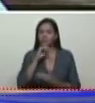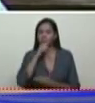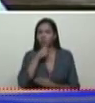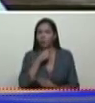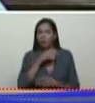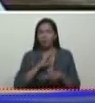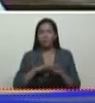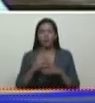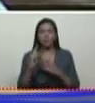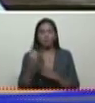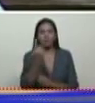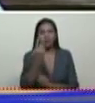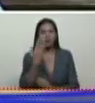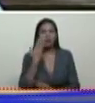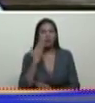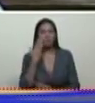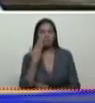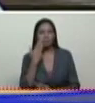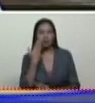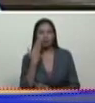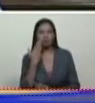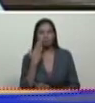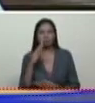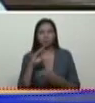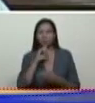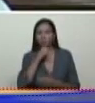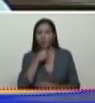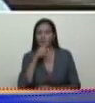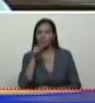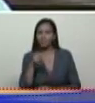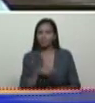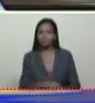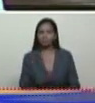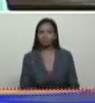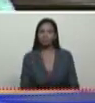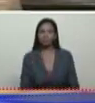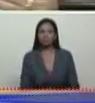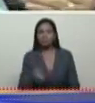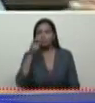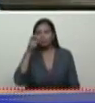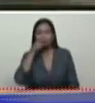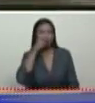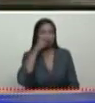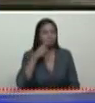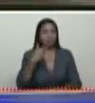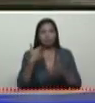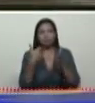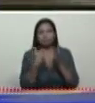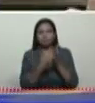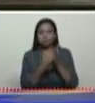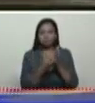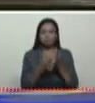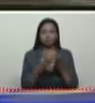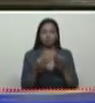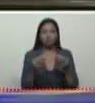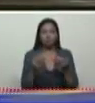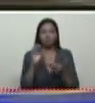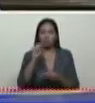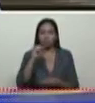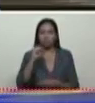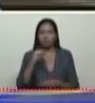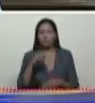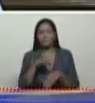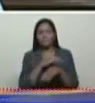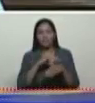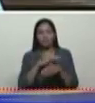pero principalmente las madres y las abuelas, están pendientes de la vacunación. Ah, ministro Carlos